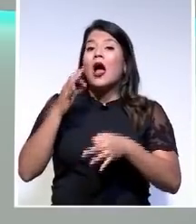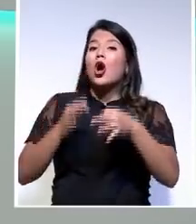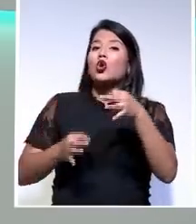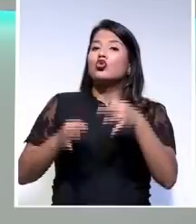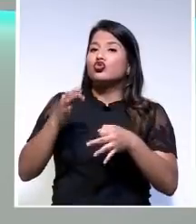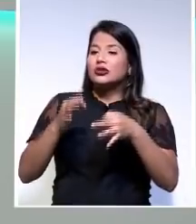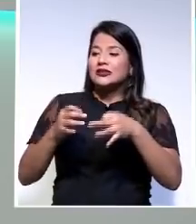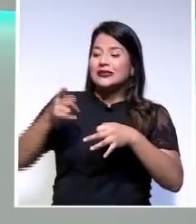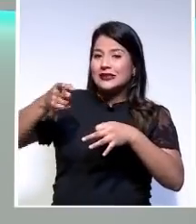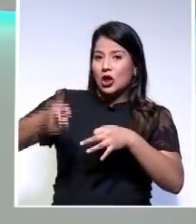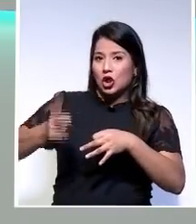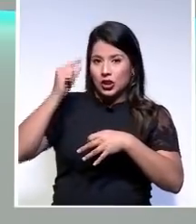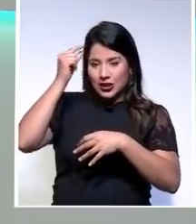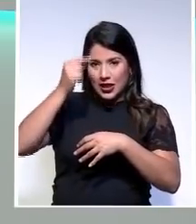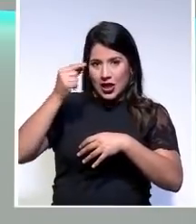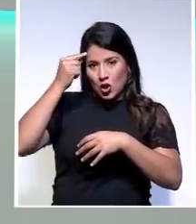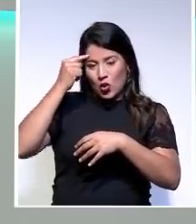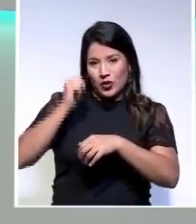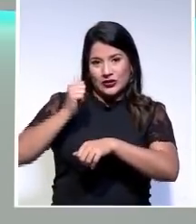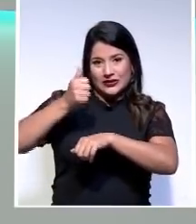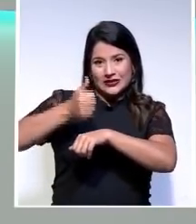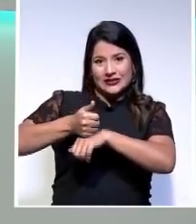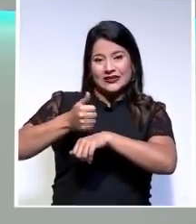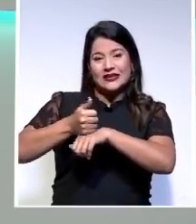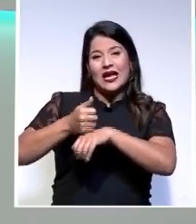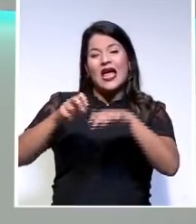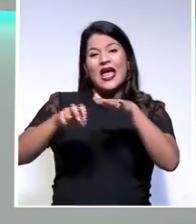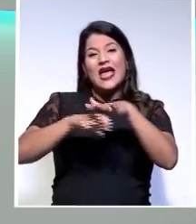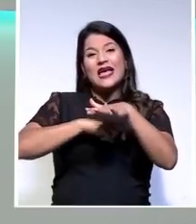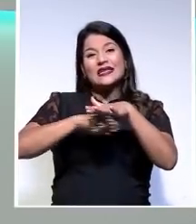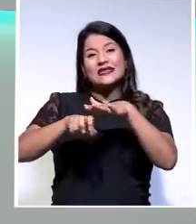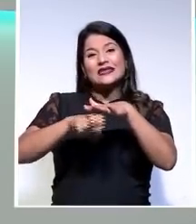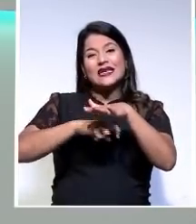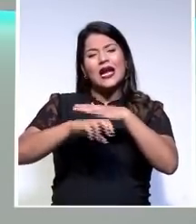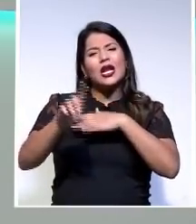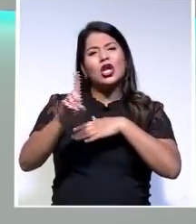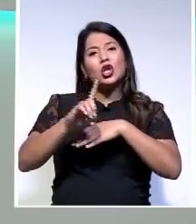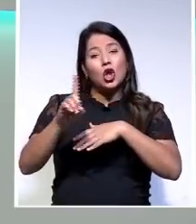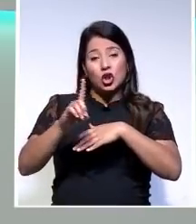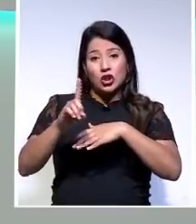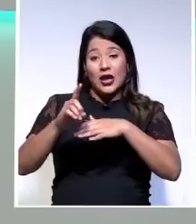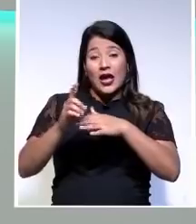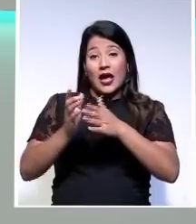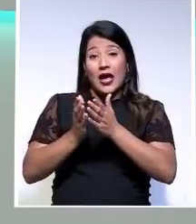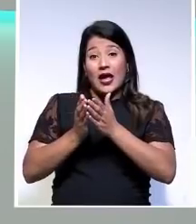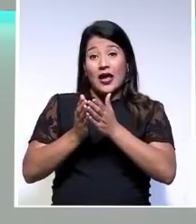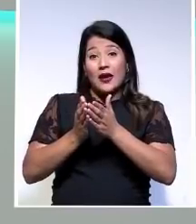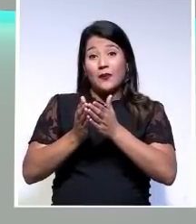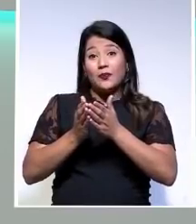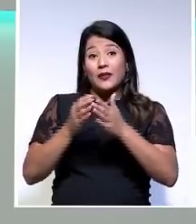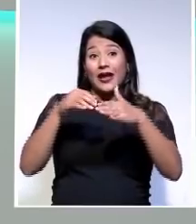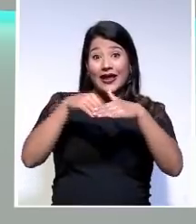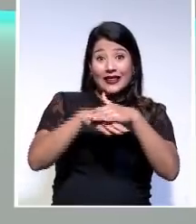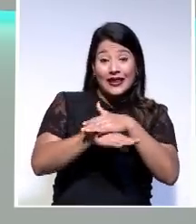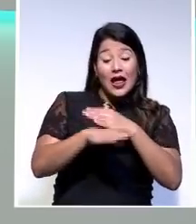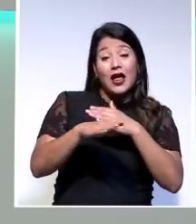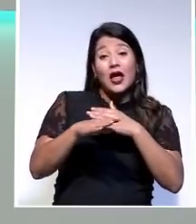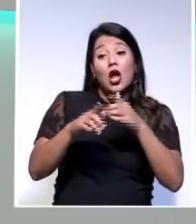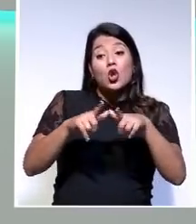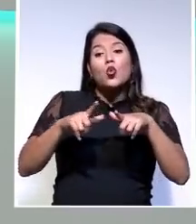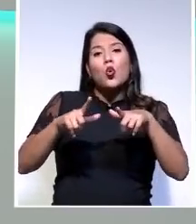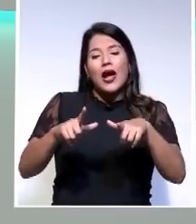al gobierno la instalación de los escáneres en todos los puertos o entradas y salidas de mercancías